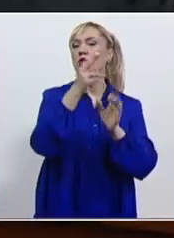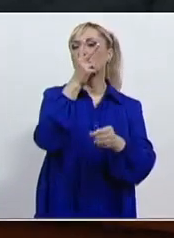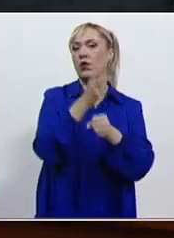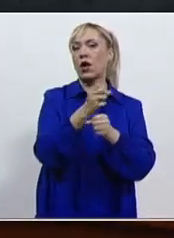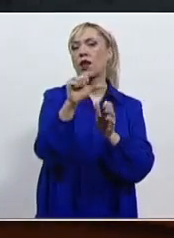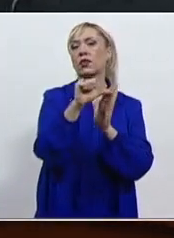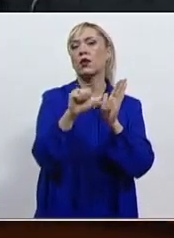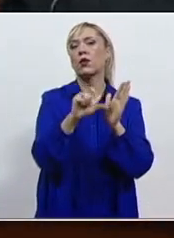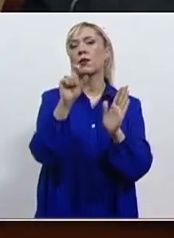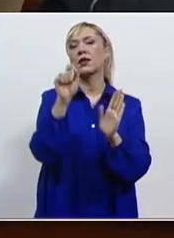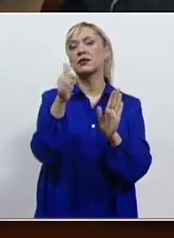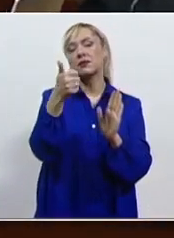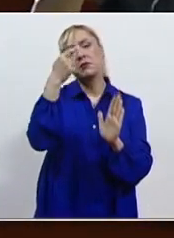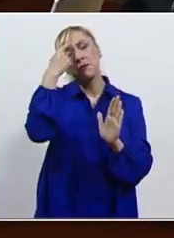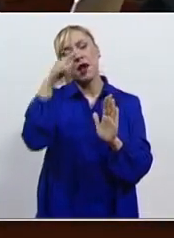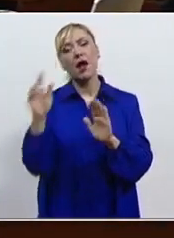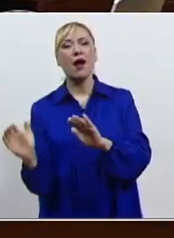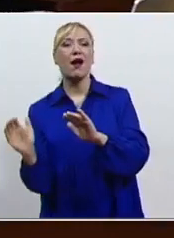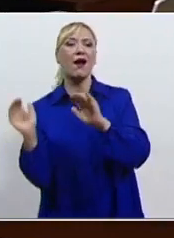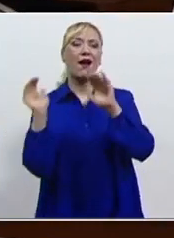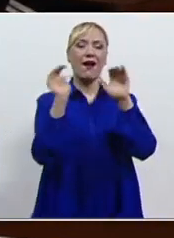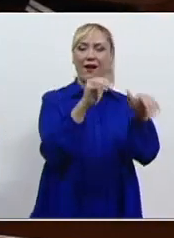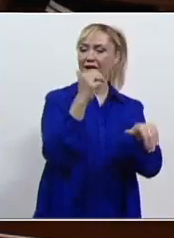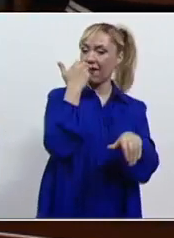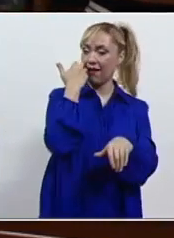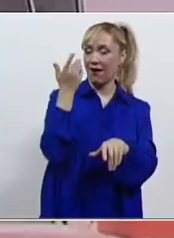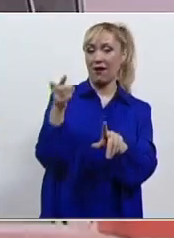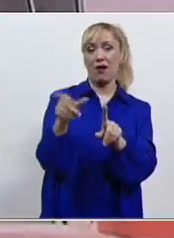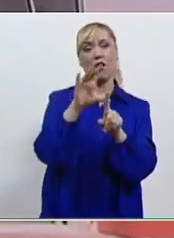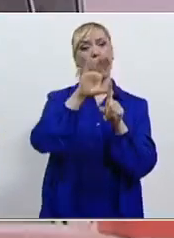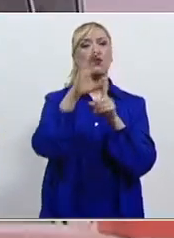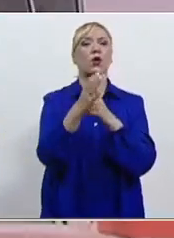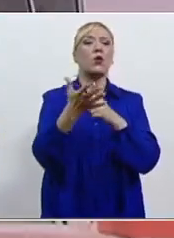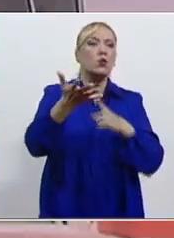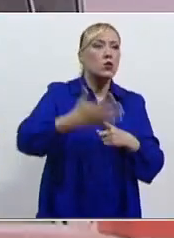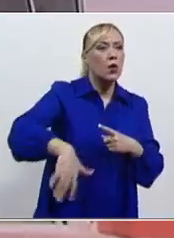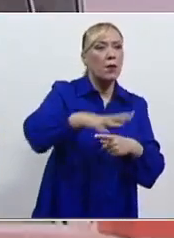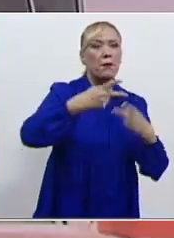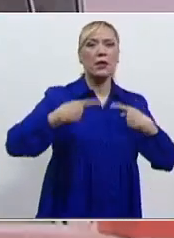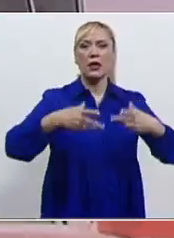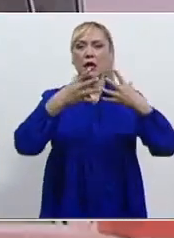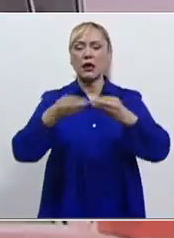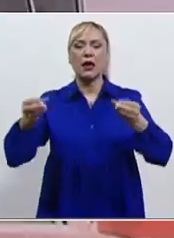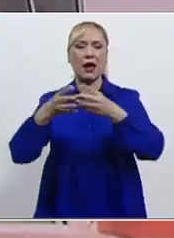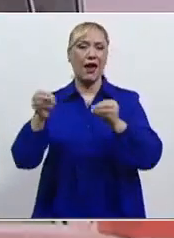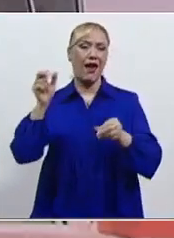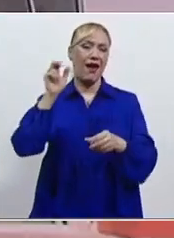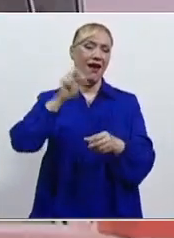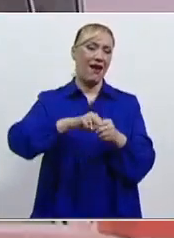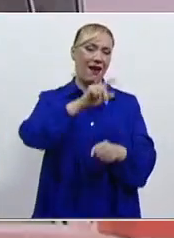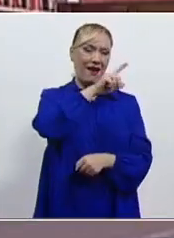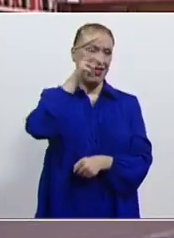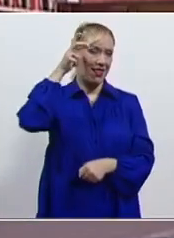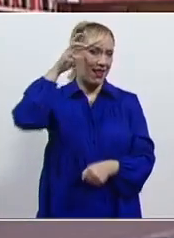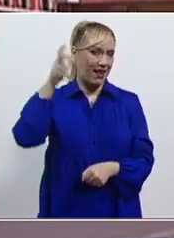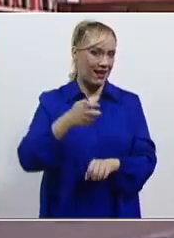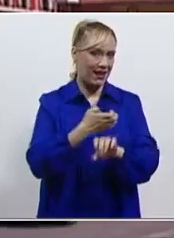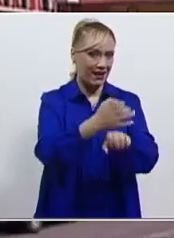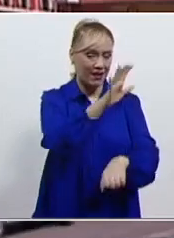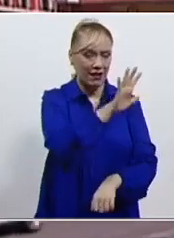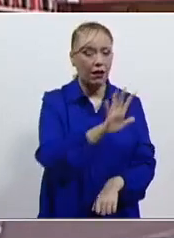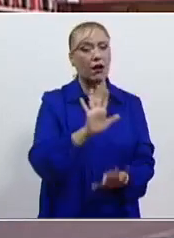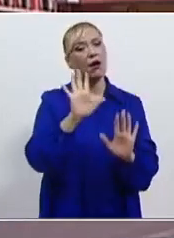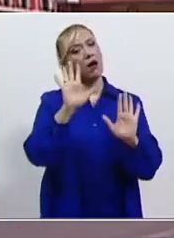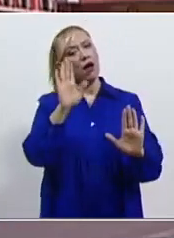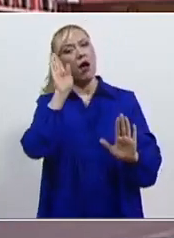como requisito para ocupar el cargo de titular de la Comisión de Búsqueda de Personas del Estado de Hidalgo. El Pleno de Ministros y Ministras reiteró el